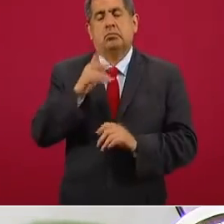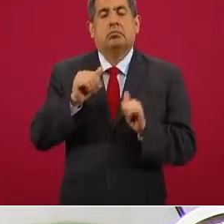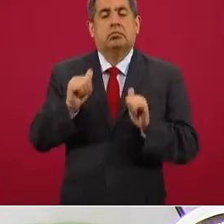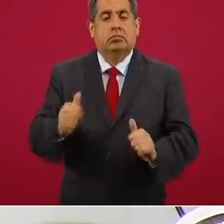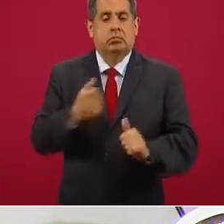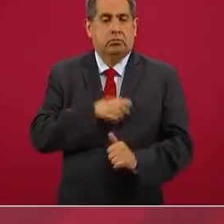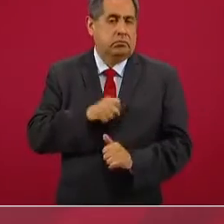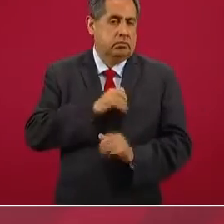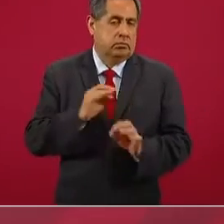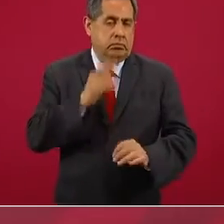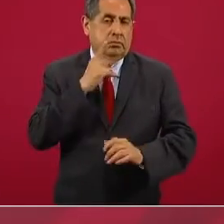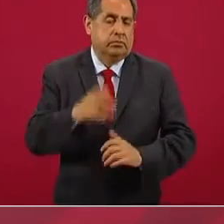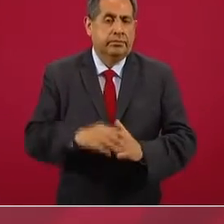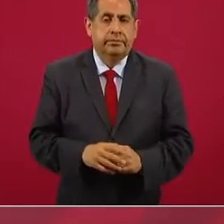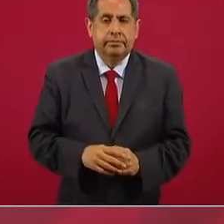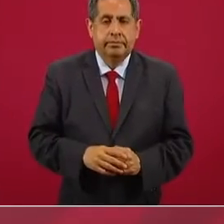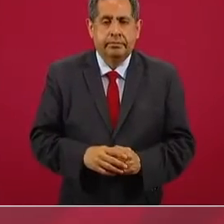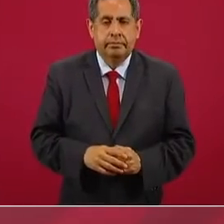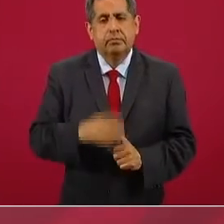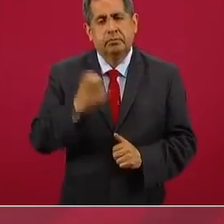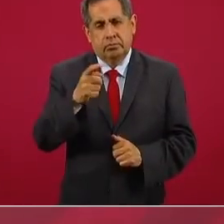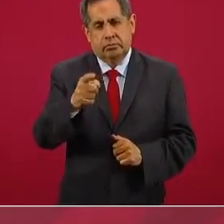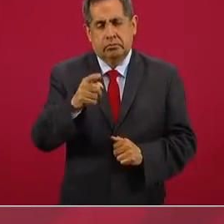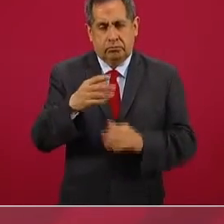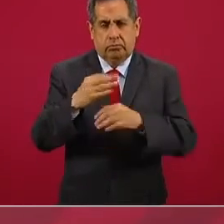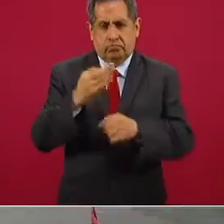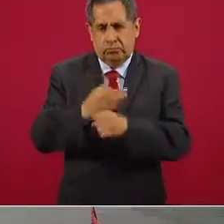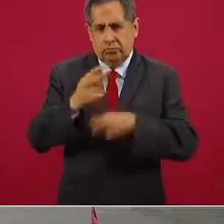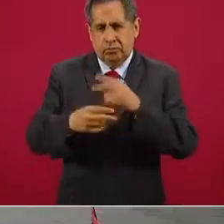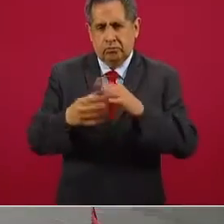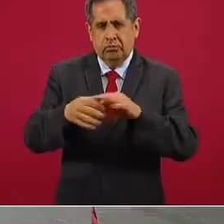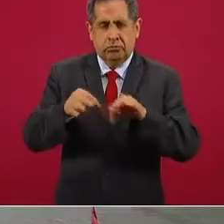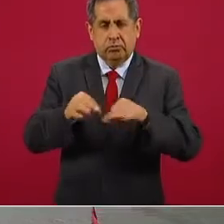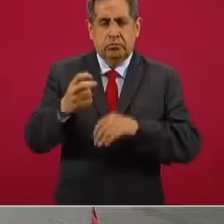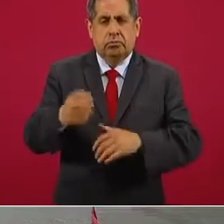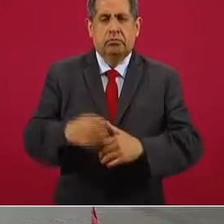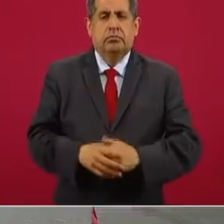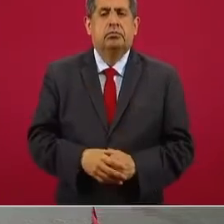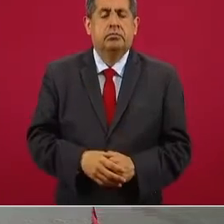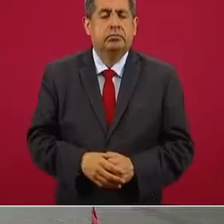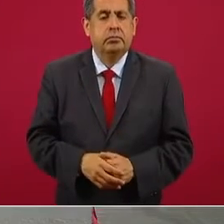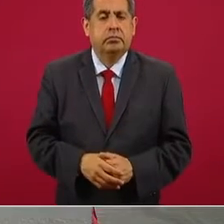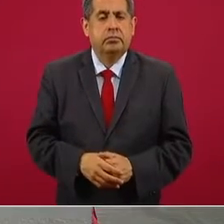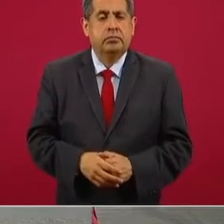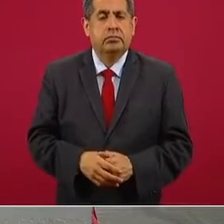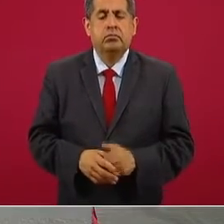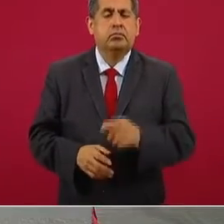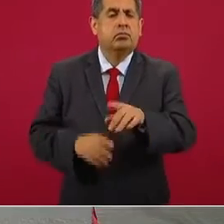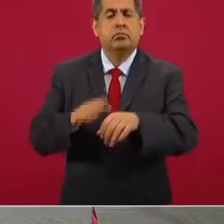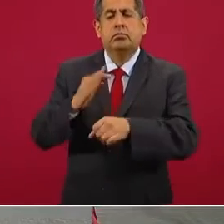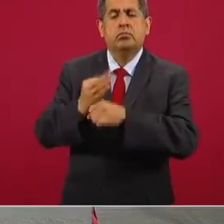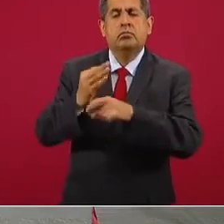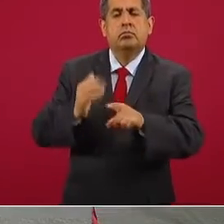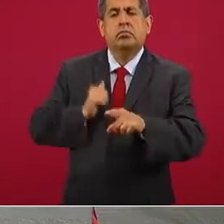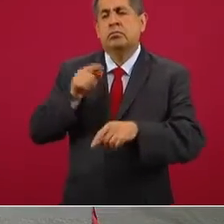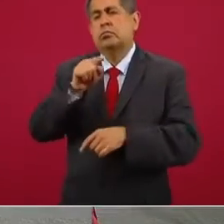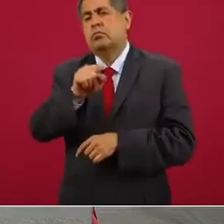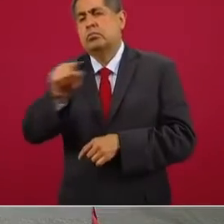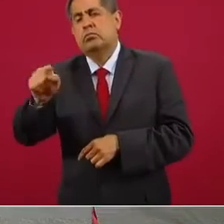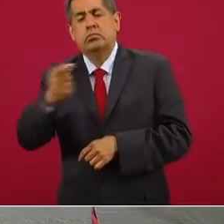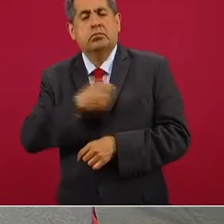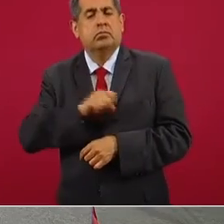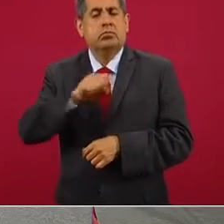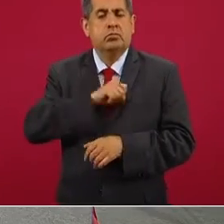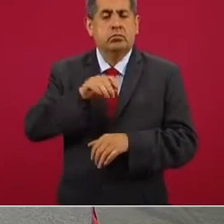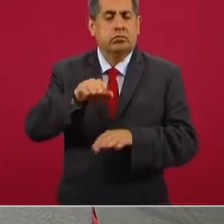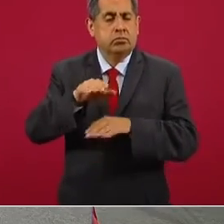pandemia. Pero eso es lo que estamos haciendo. Aprovechando que están las autoridades de salud, no